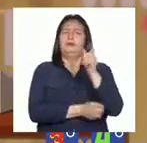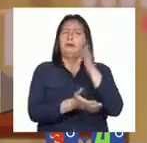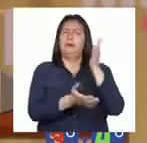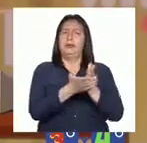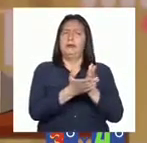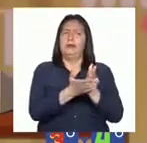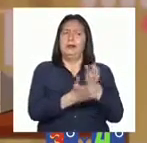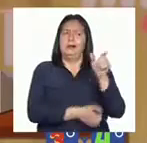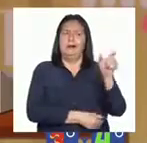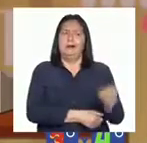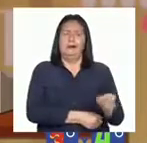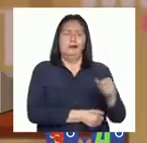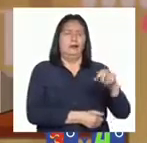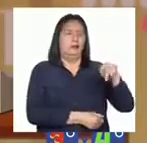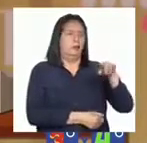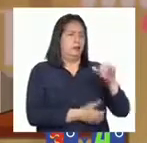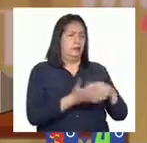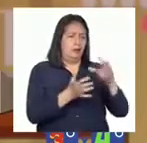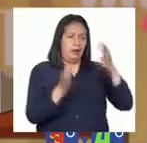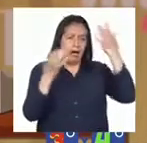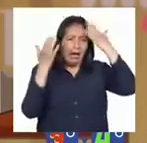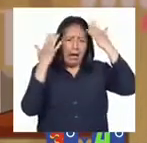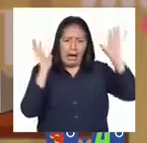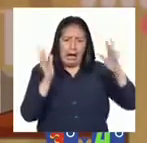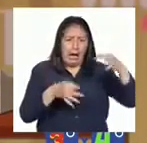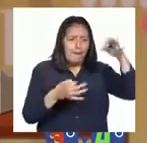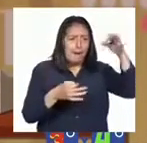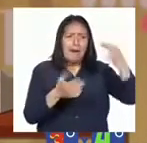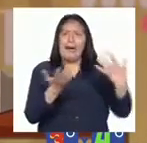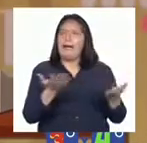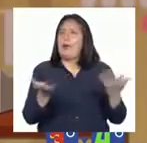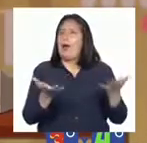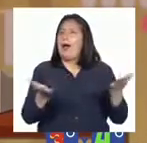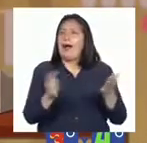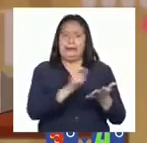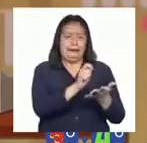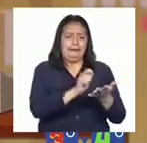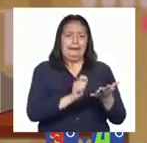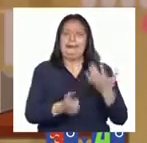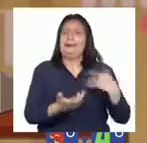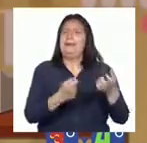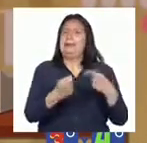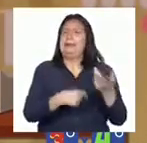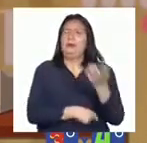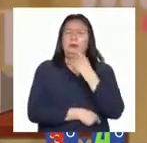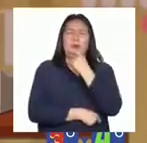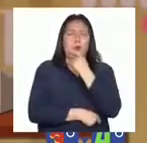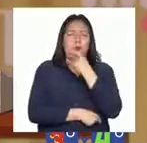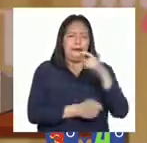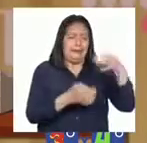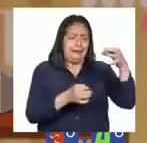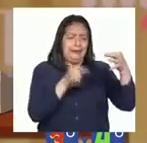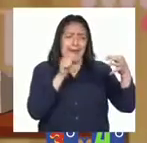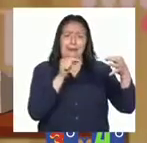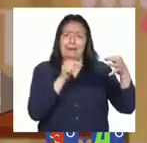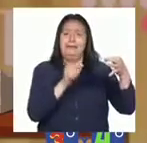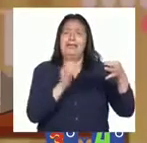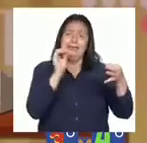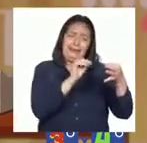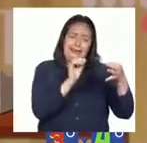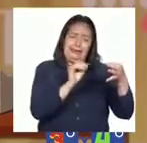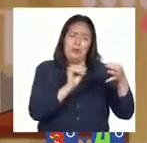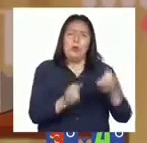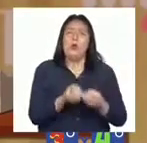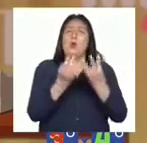Quilla está preocupada porque no encuentra el papel donde están apuntadas sus ventas. En este papel están anotadas